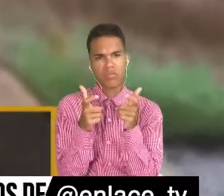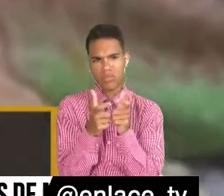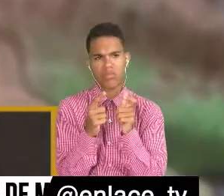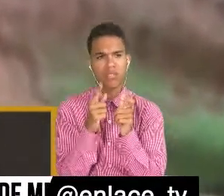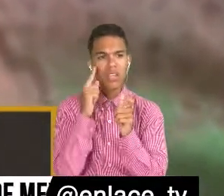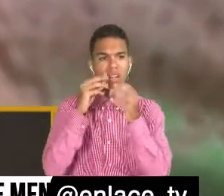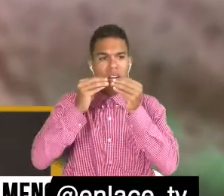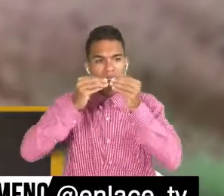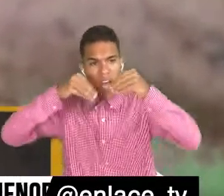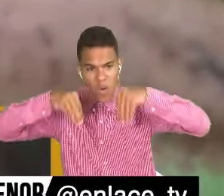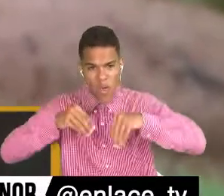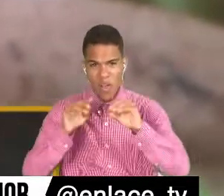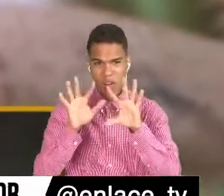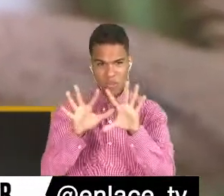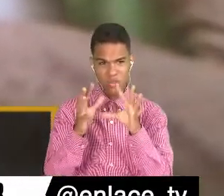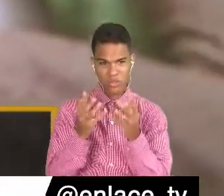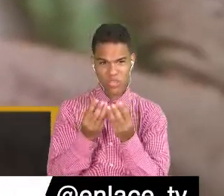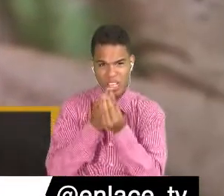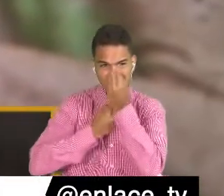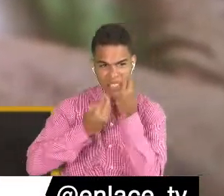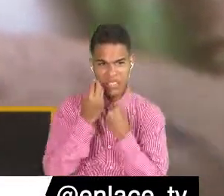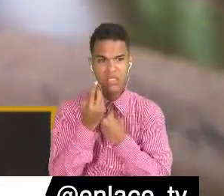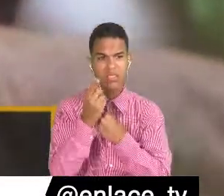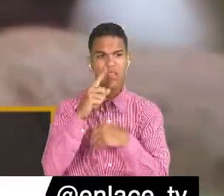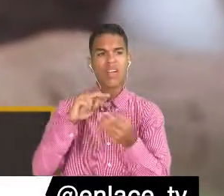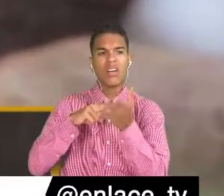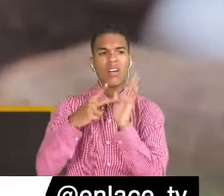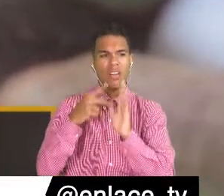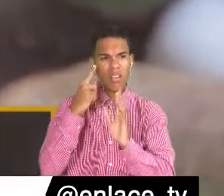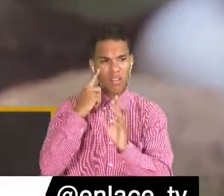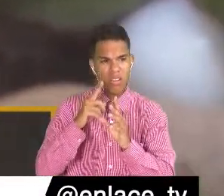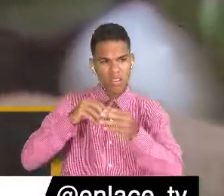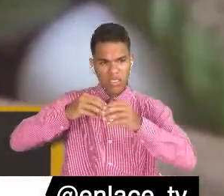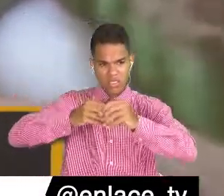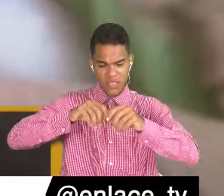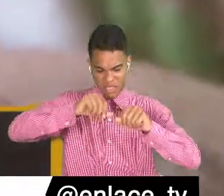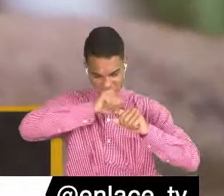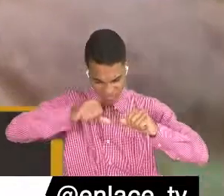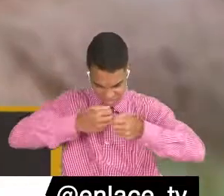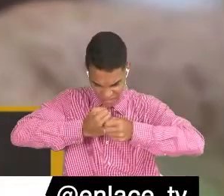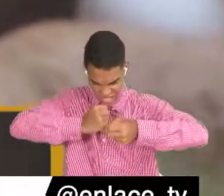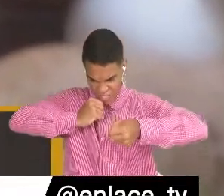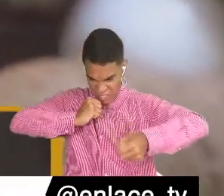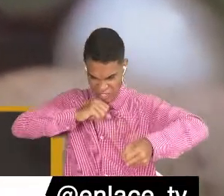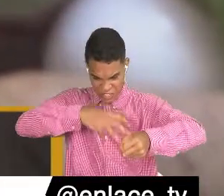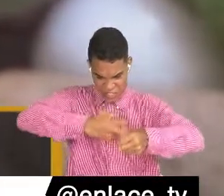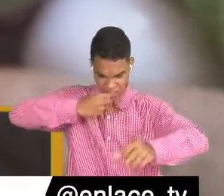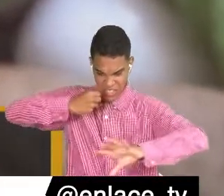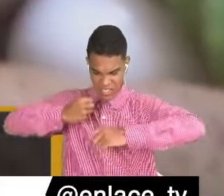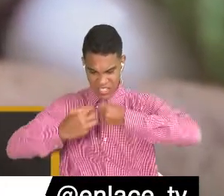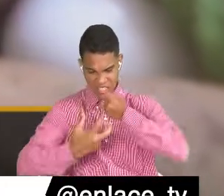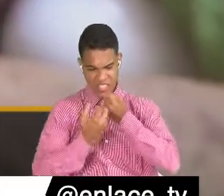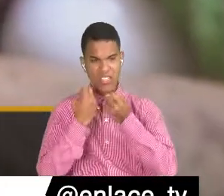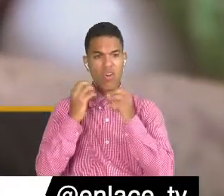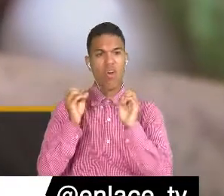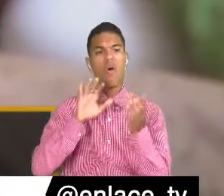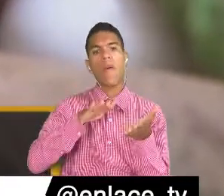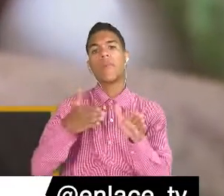reproducción, porque de manera cruel los torturan al extraer los huevos, en otro caso los dejan estériles o les causan la